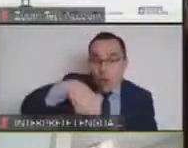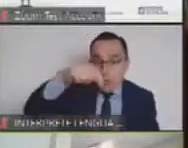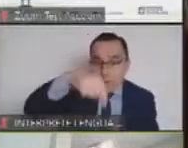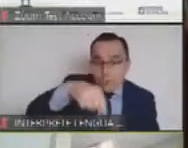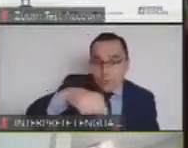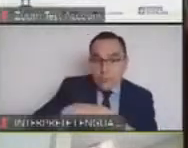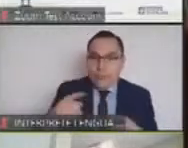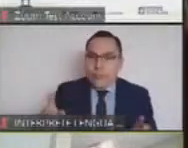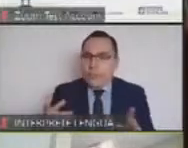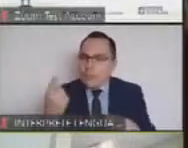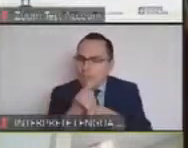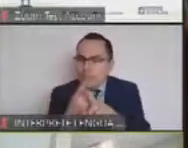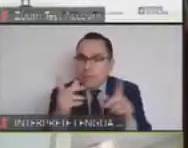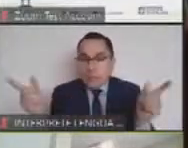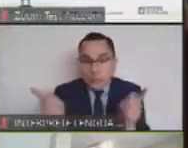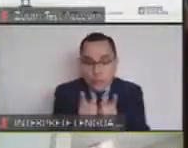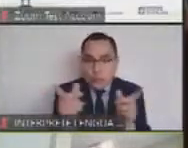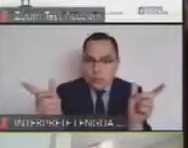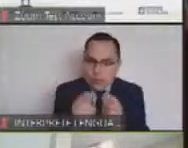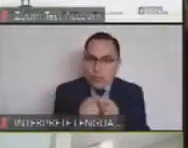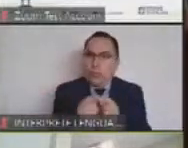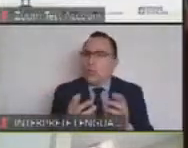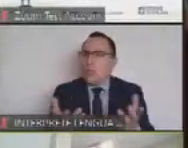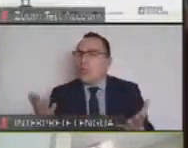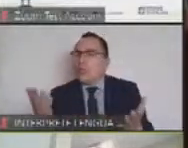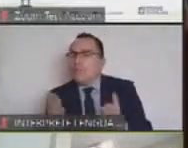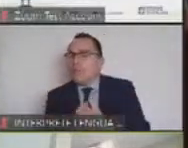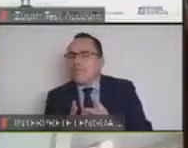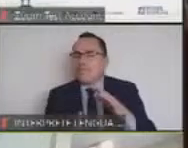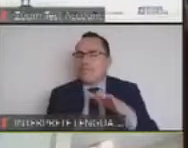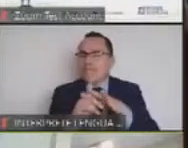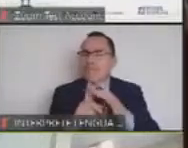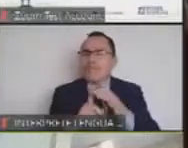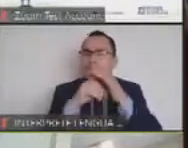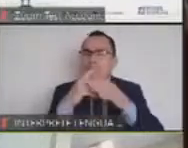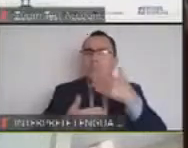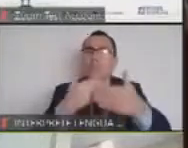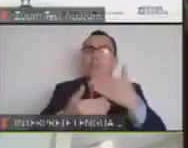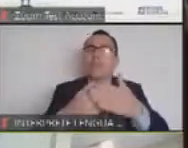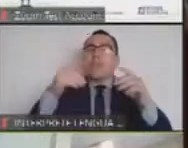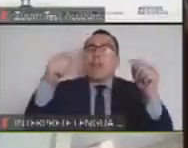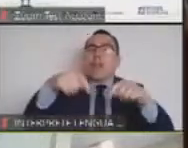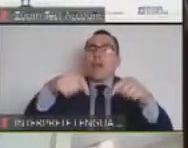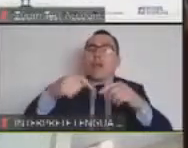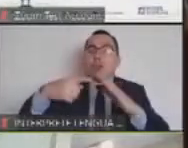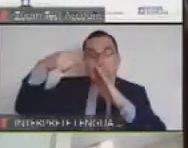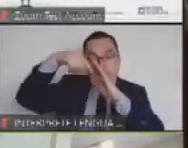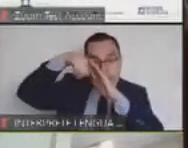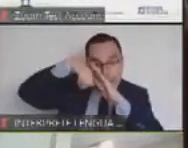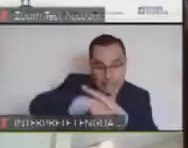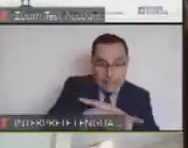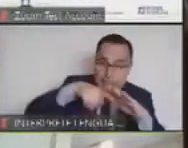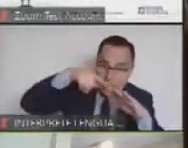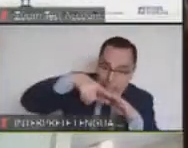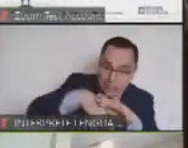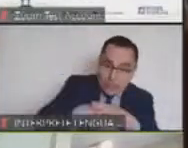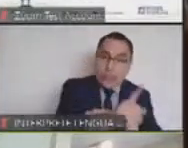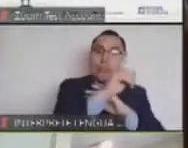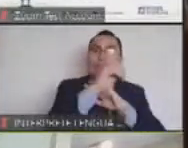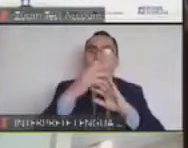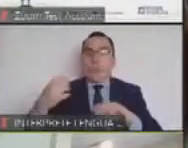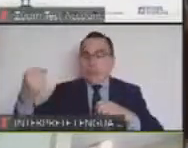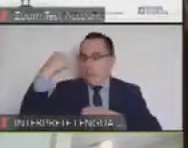manera muy resumida, por cierto, los principales avances al interior del Poder Judicial